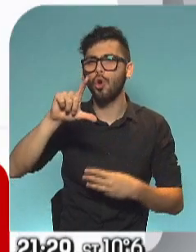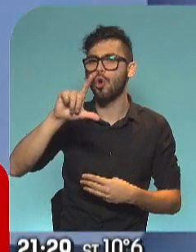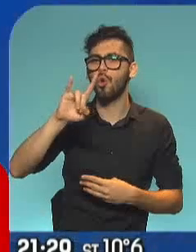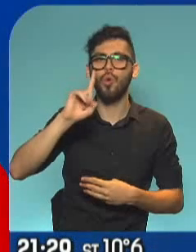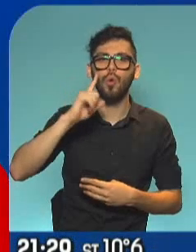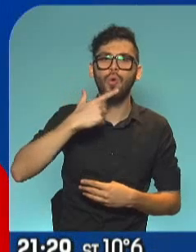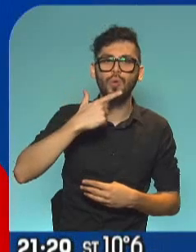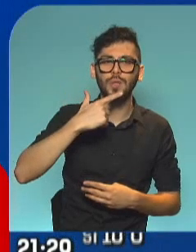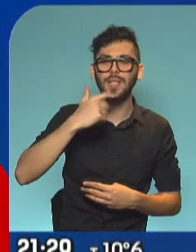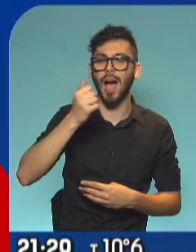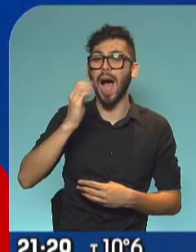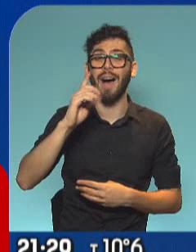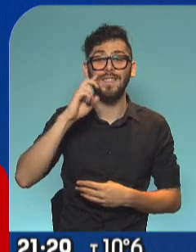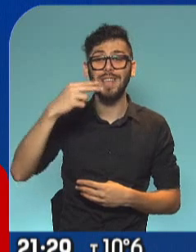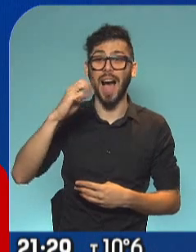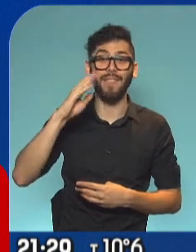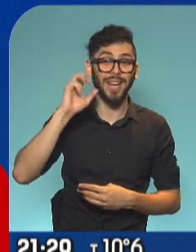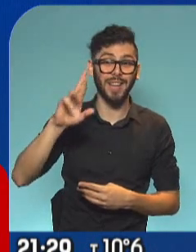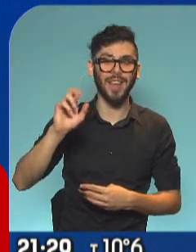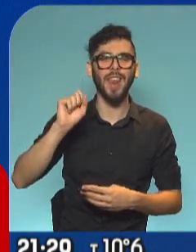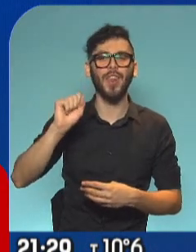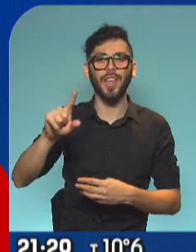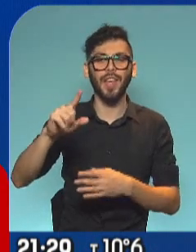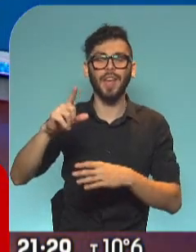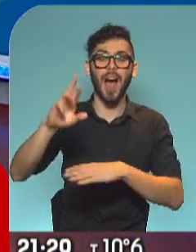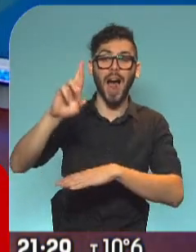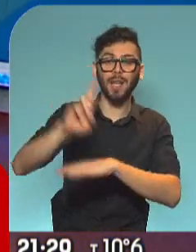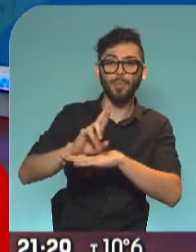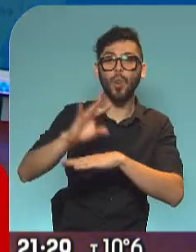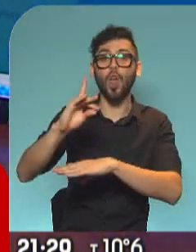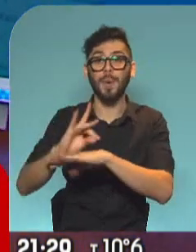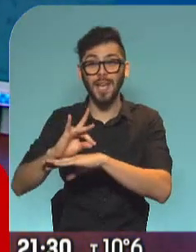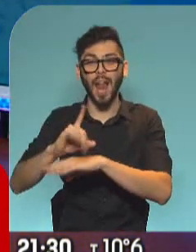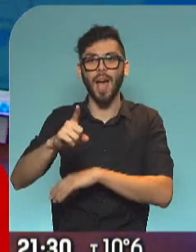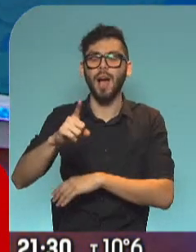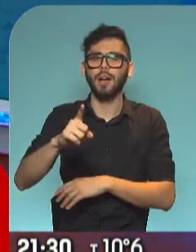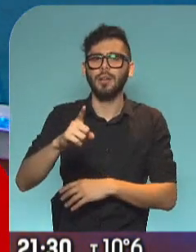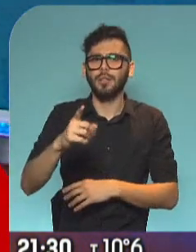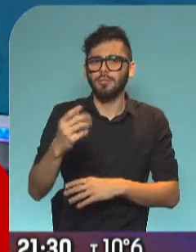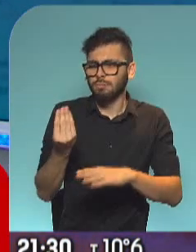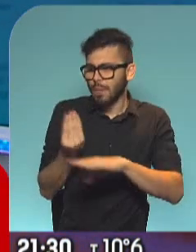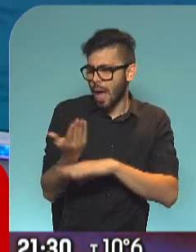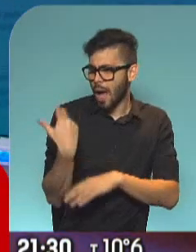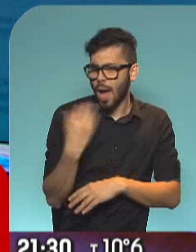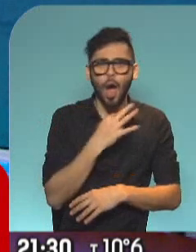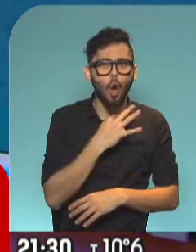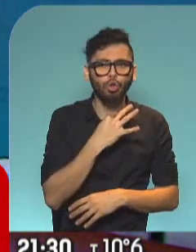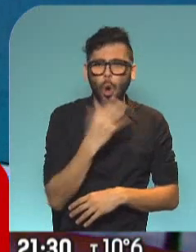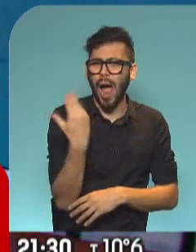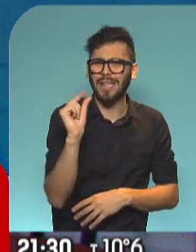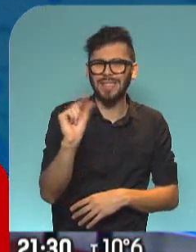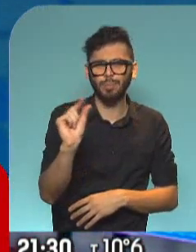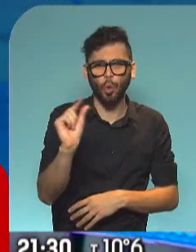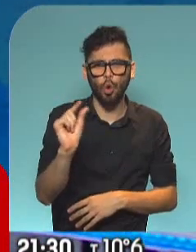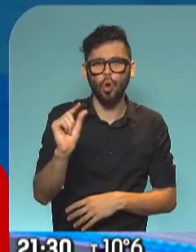Abinader, de República Dominicana. En este caso, es un presidente que asumió ahora en agosto, hace muy poco, y un mes